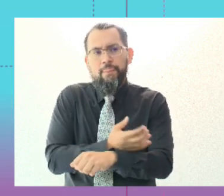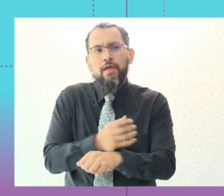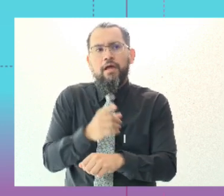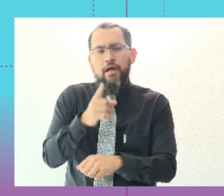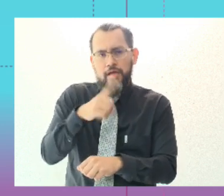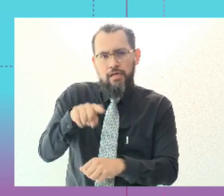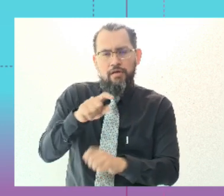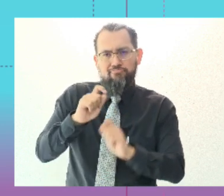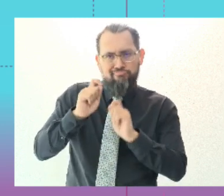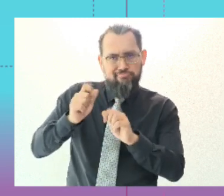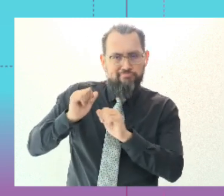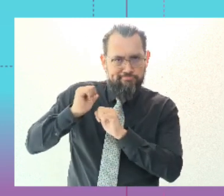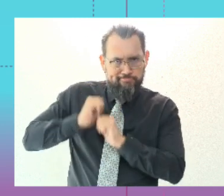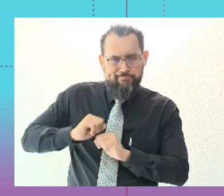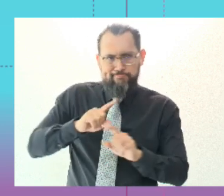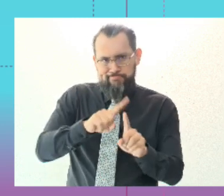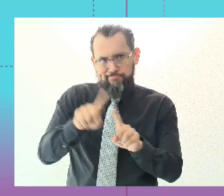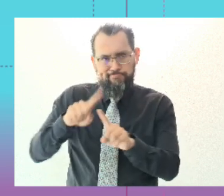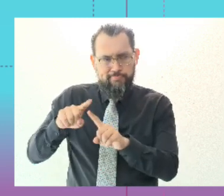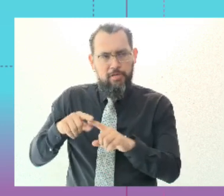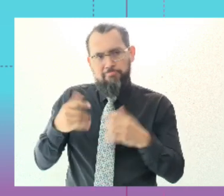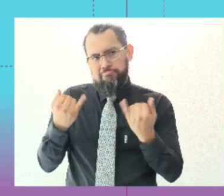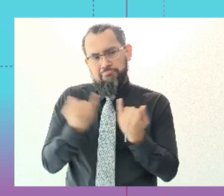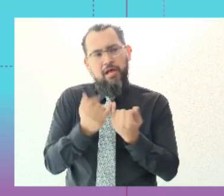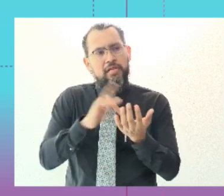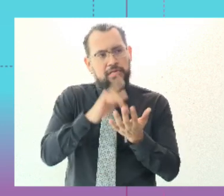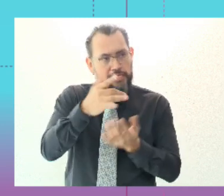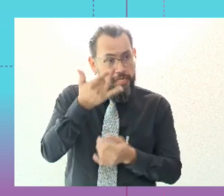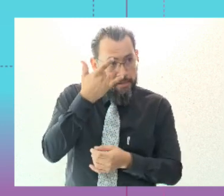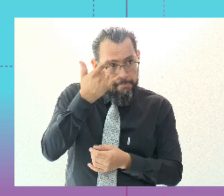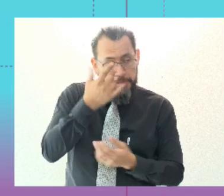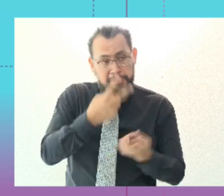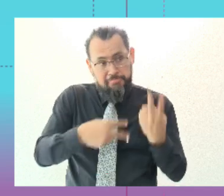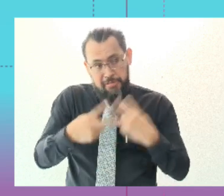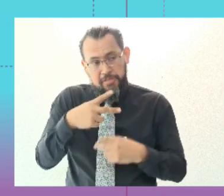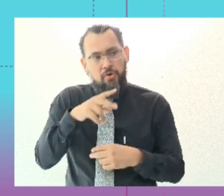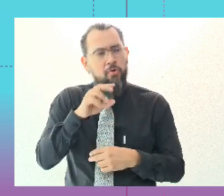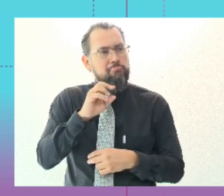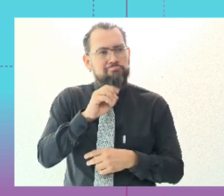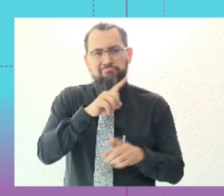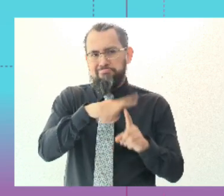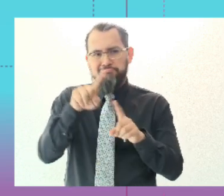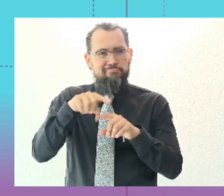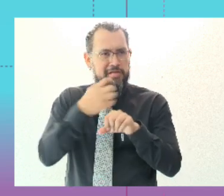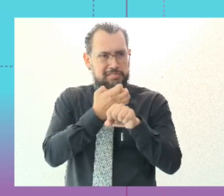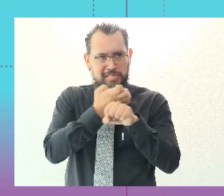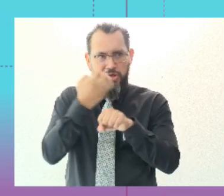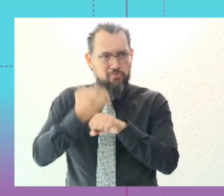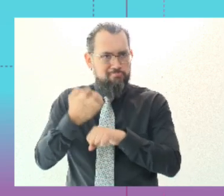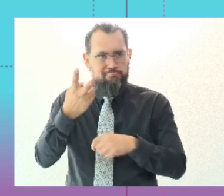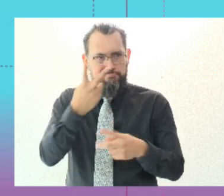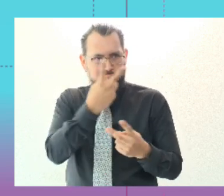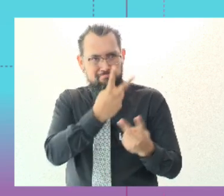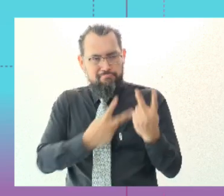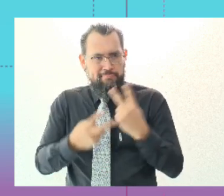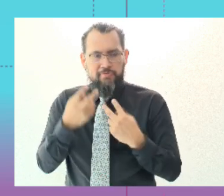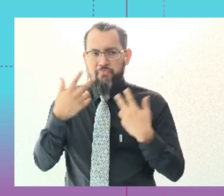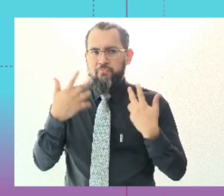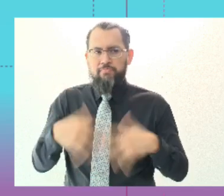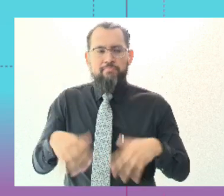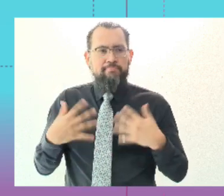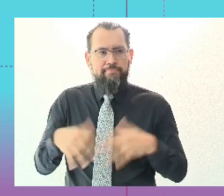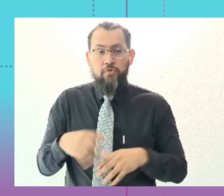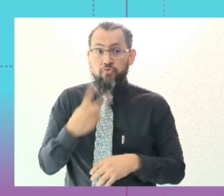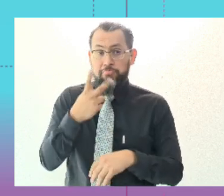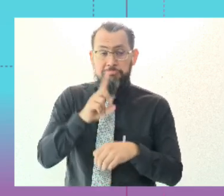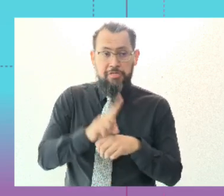compañeras comisionadas de otras entidades federativas. Gracias, Campeche, muchas gracias a todos los estados que estuvieron presentes en estos